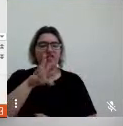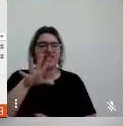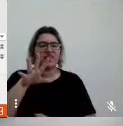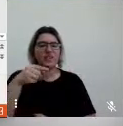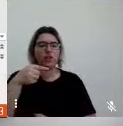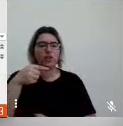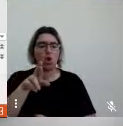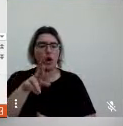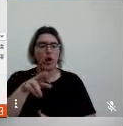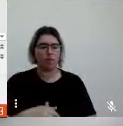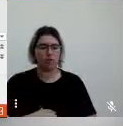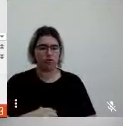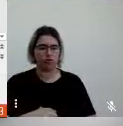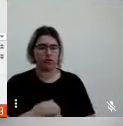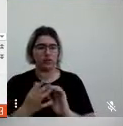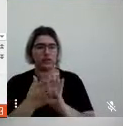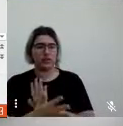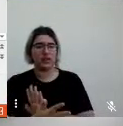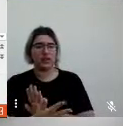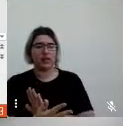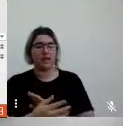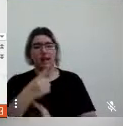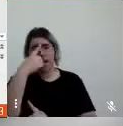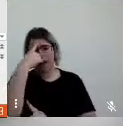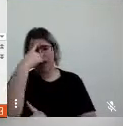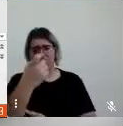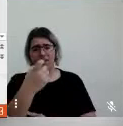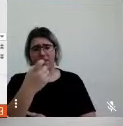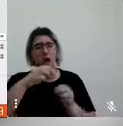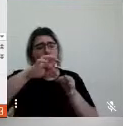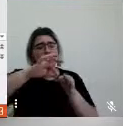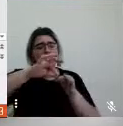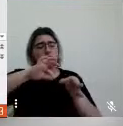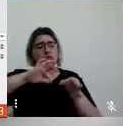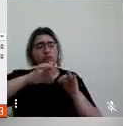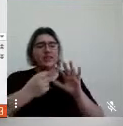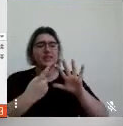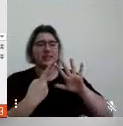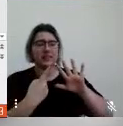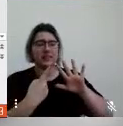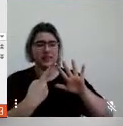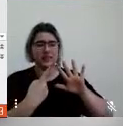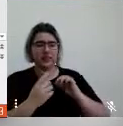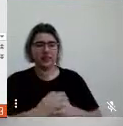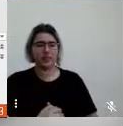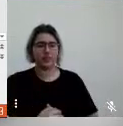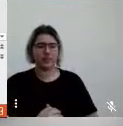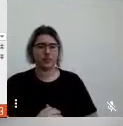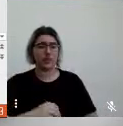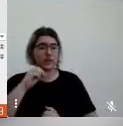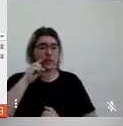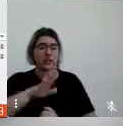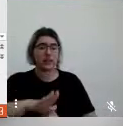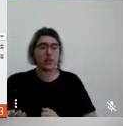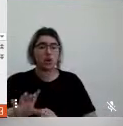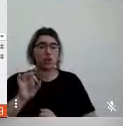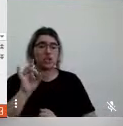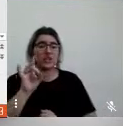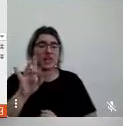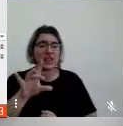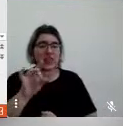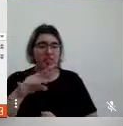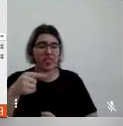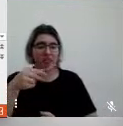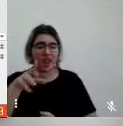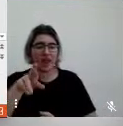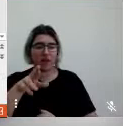eso equivale a 6 azucarillos al día, ¿vale? Y en un niño son 15 gramos de azúcar, que eso son 4 gramos de